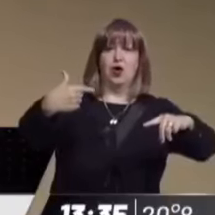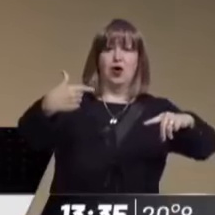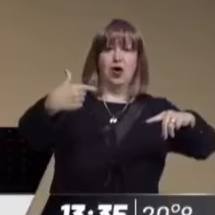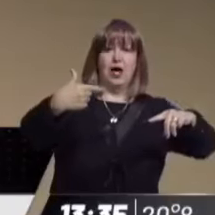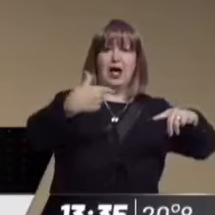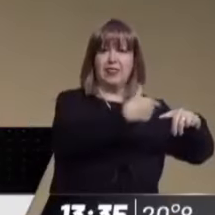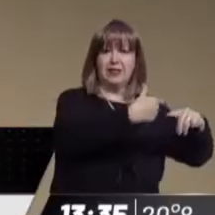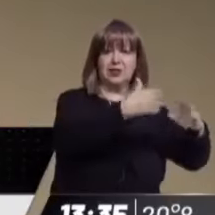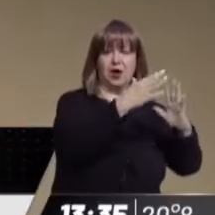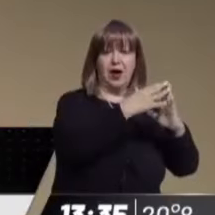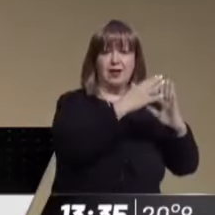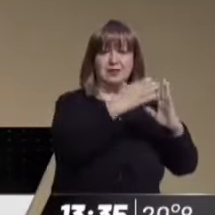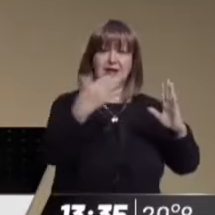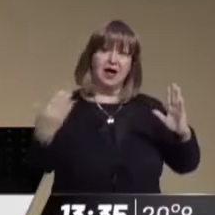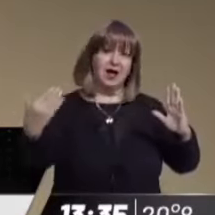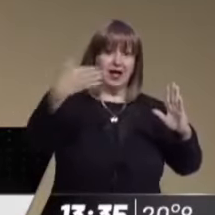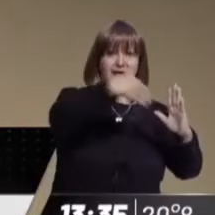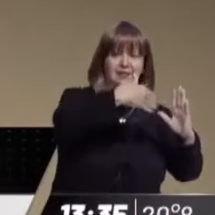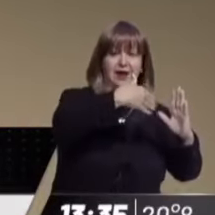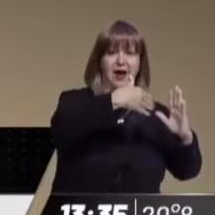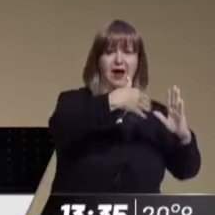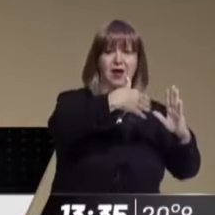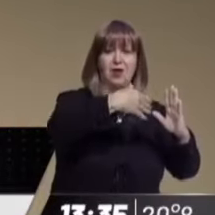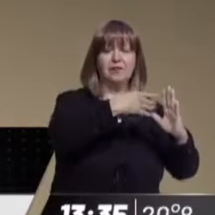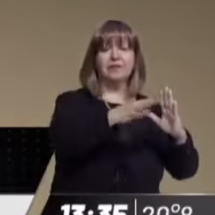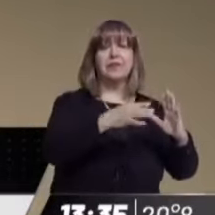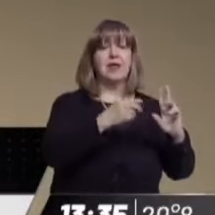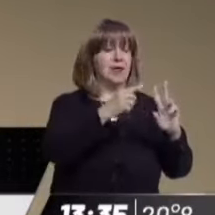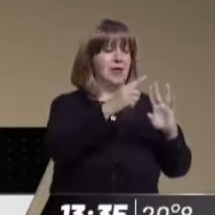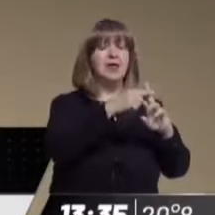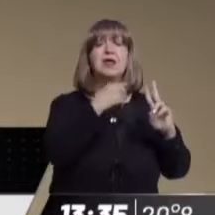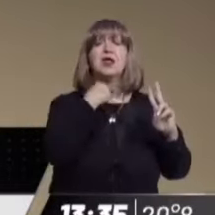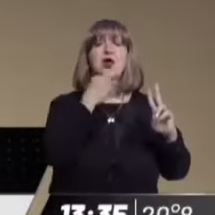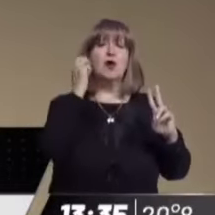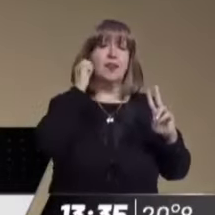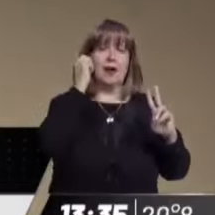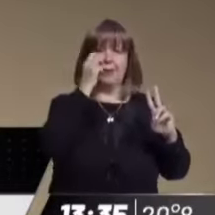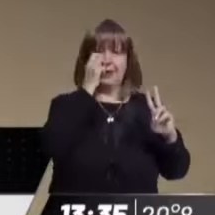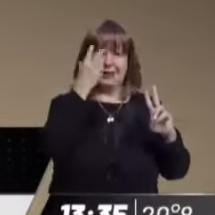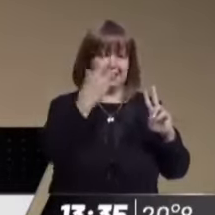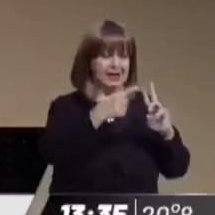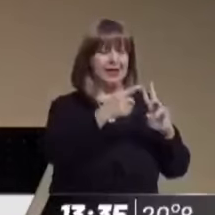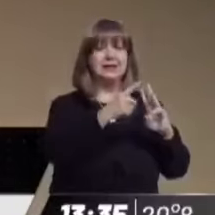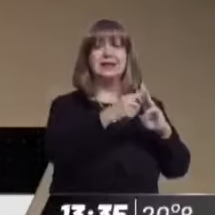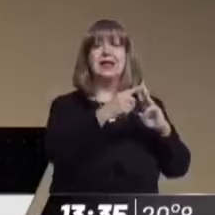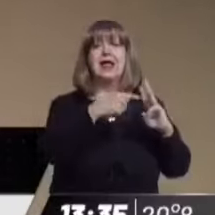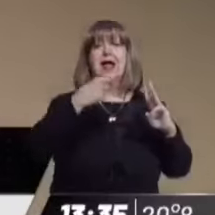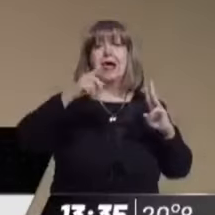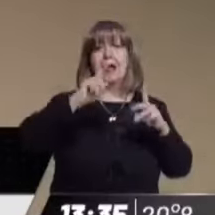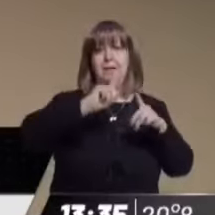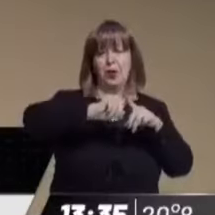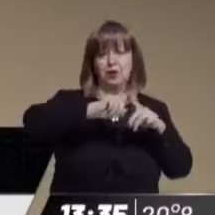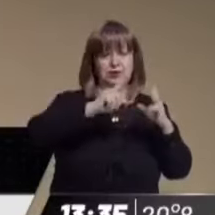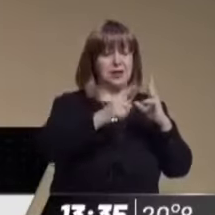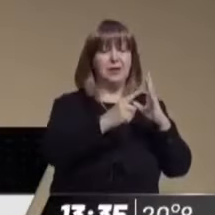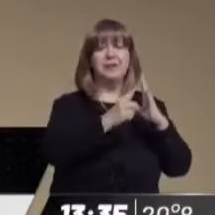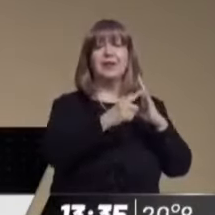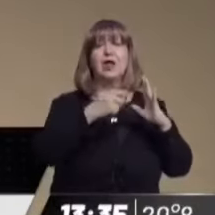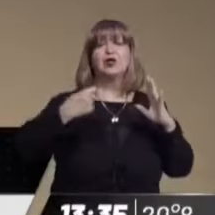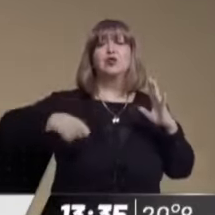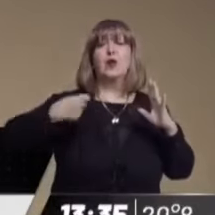familiares fueron amenazados y agredidos estamos hablando del hijo de 23 años la esposa y la suegra una señora de